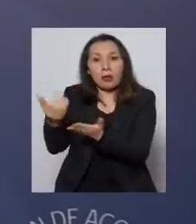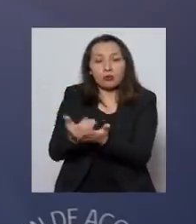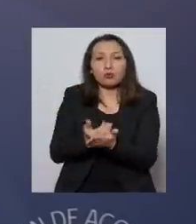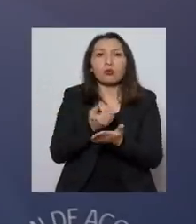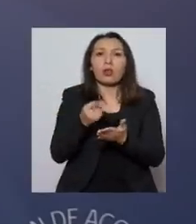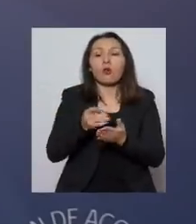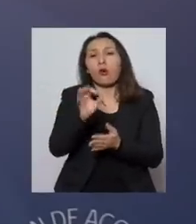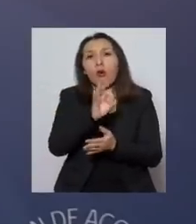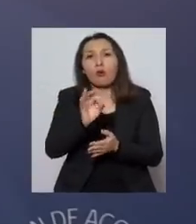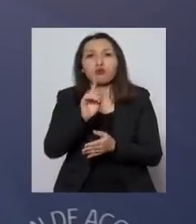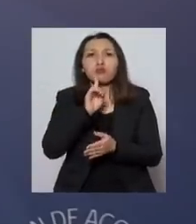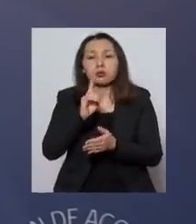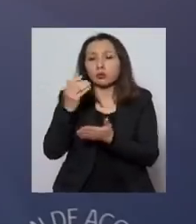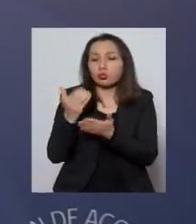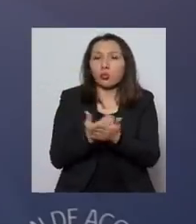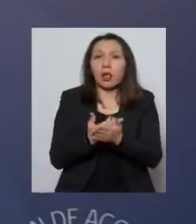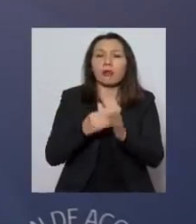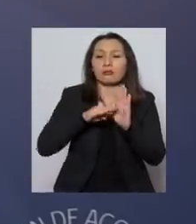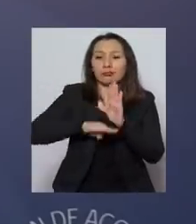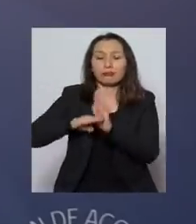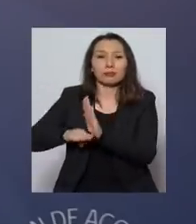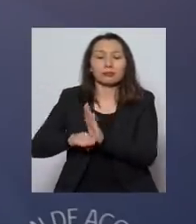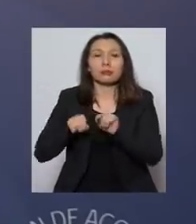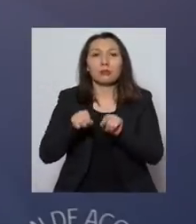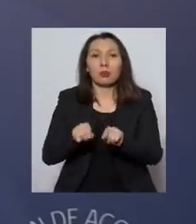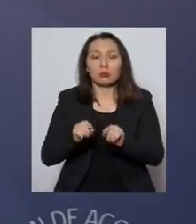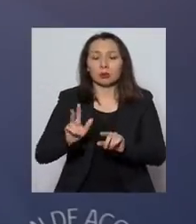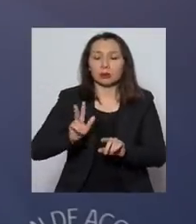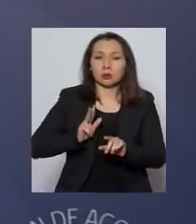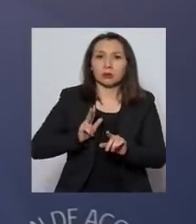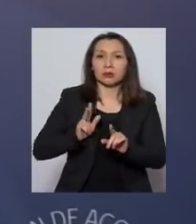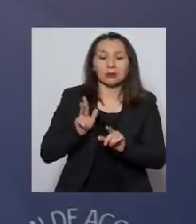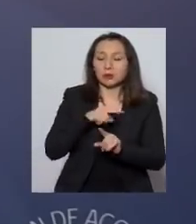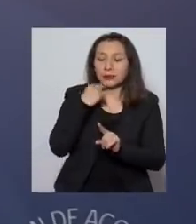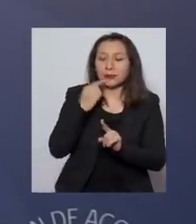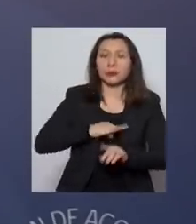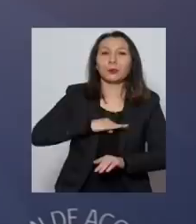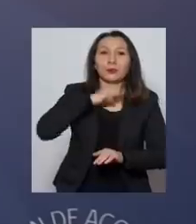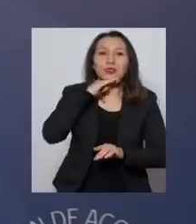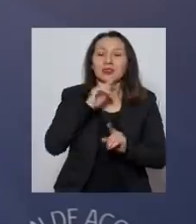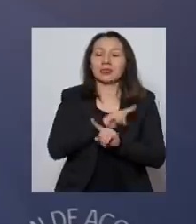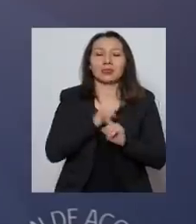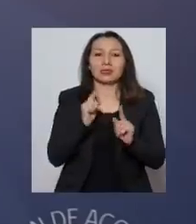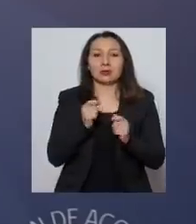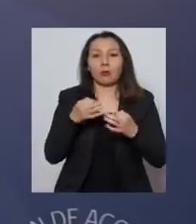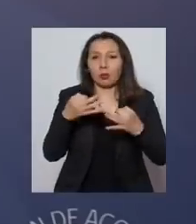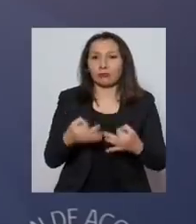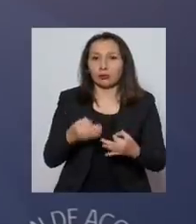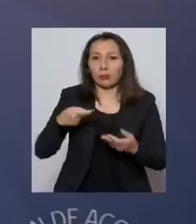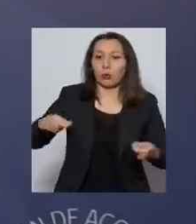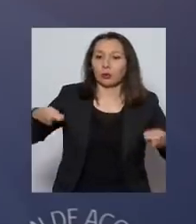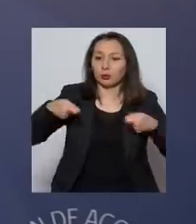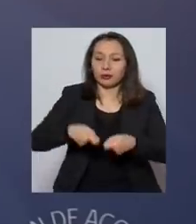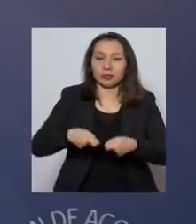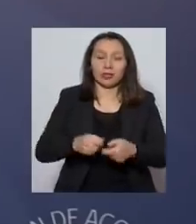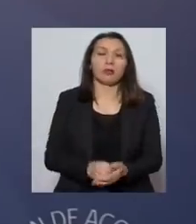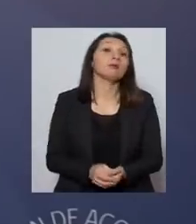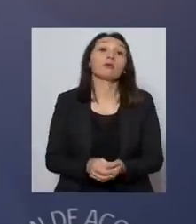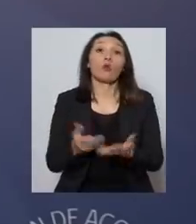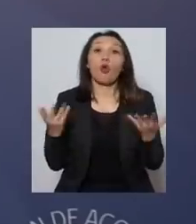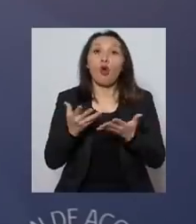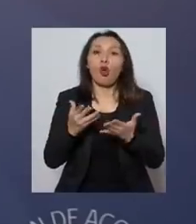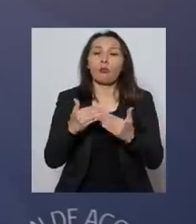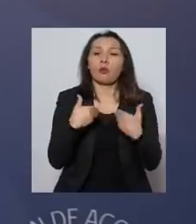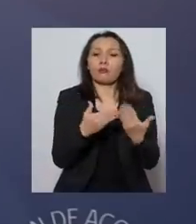ingresos o tienen ingresos que son minoritariamente formales y no alcanzan a cubrir el monto de este subsidio. ¿Cómo